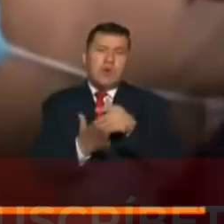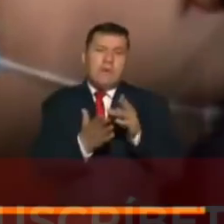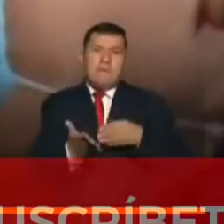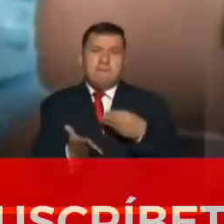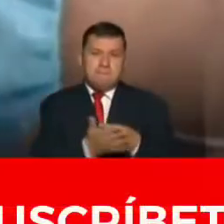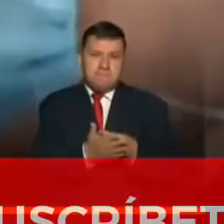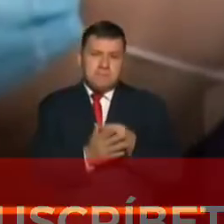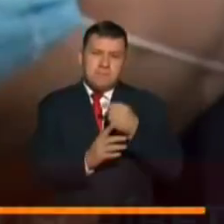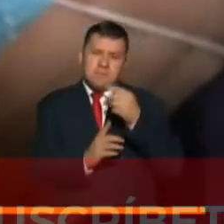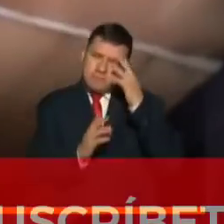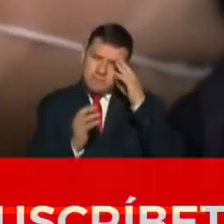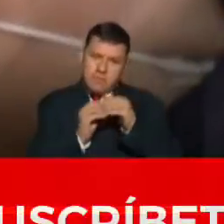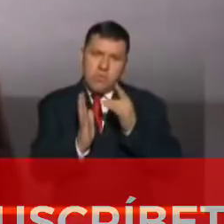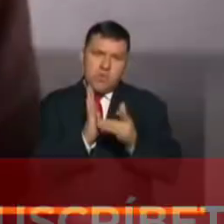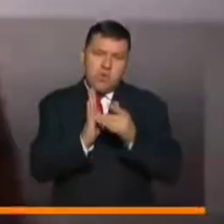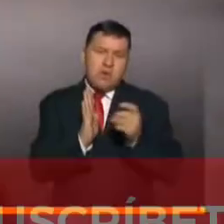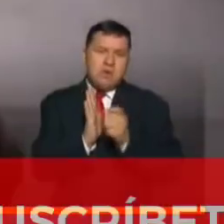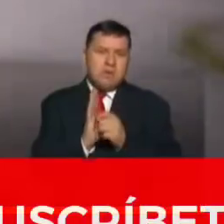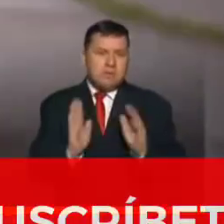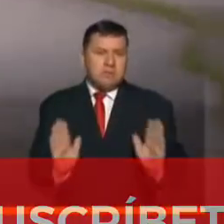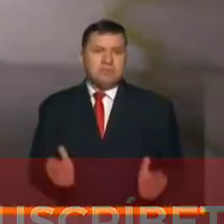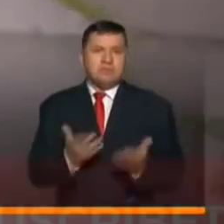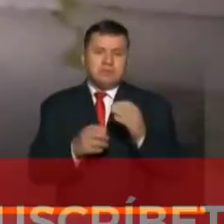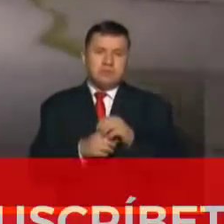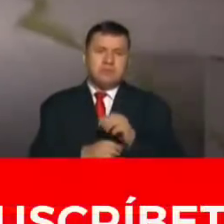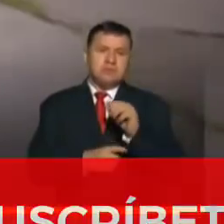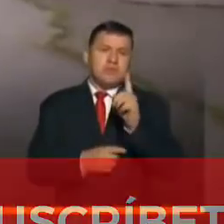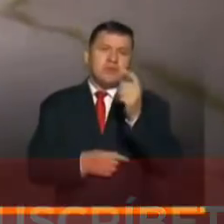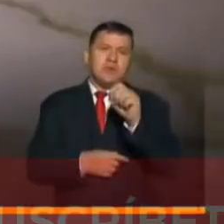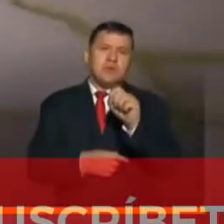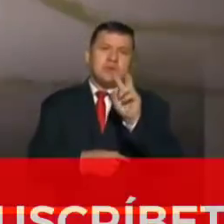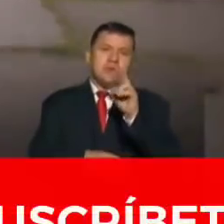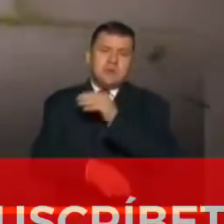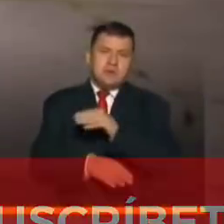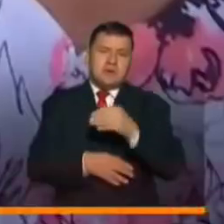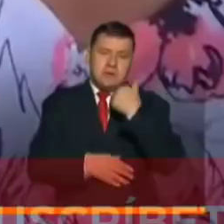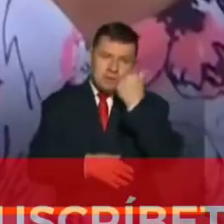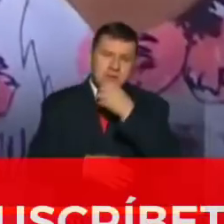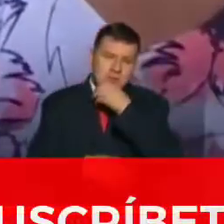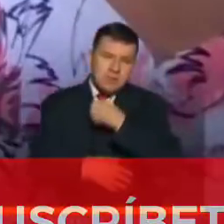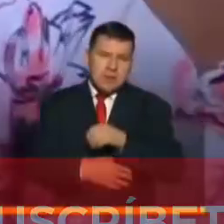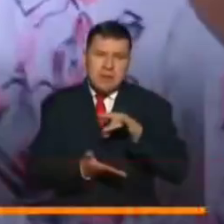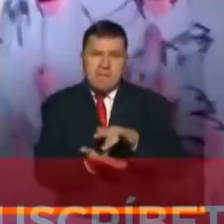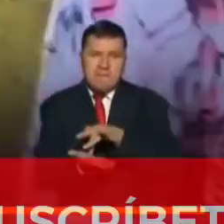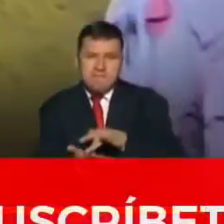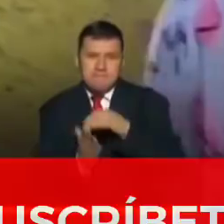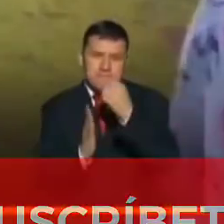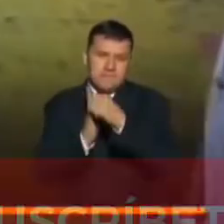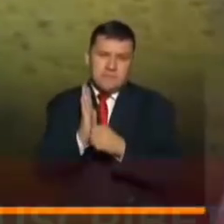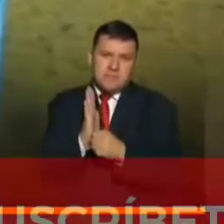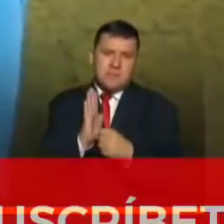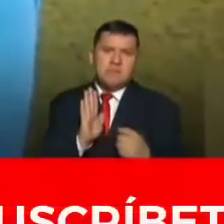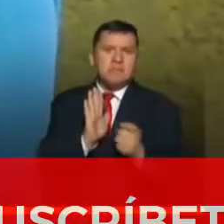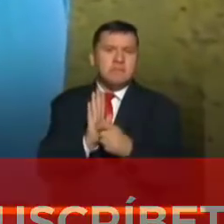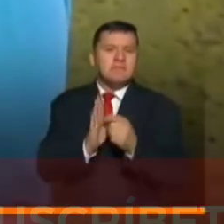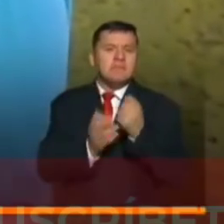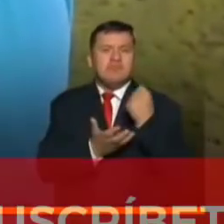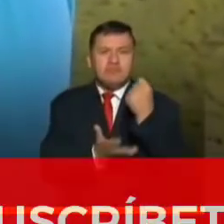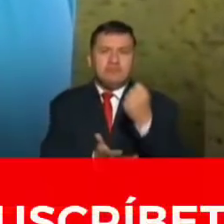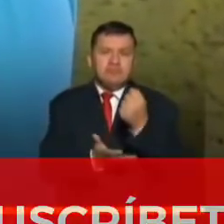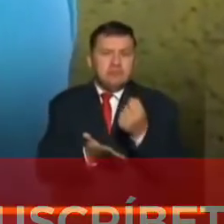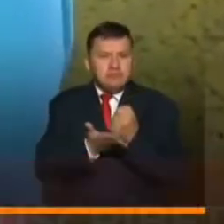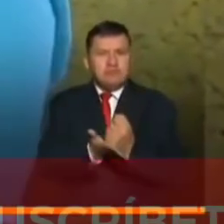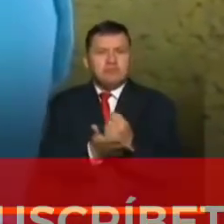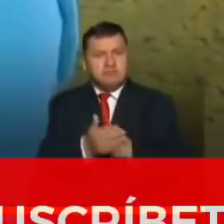extraordinarios en el marco de la emergencia para beneficiar a 1,7 millones de adultos mayores participantes del programa con recursos que les ayuden